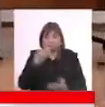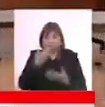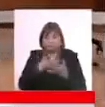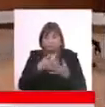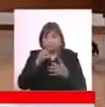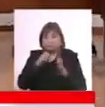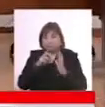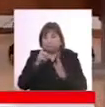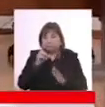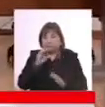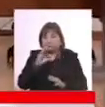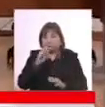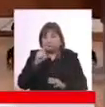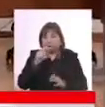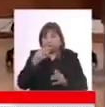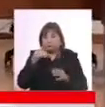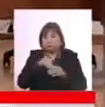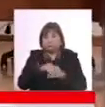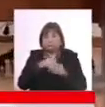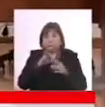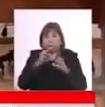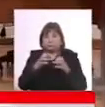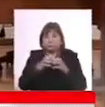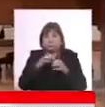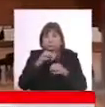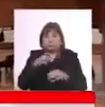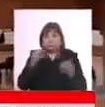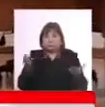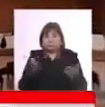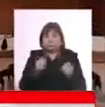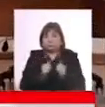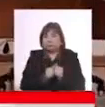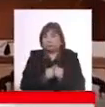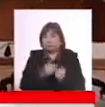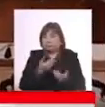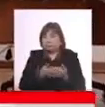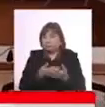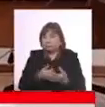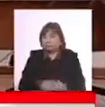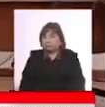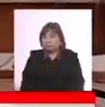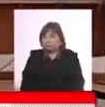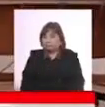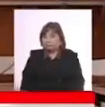El predictamen ha sido aprobado por unanimidad de los congresistas presentes.